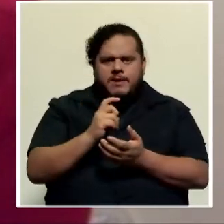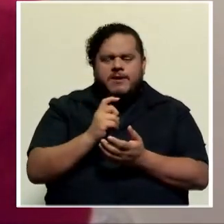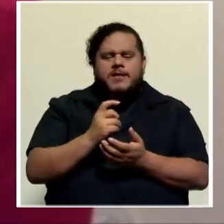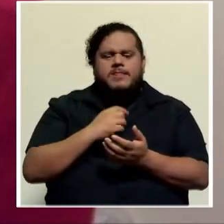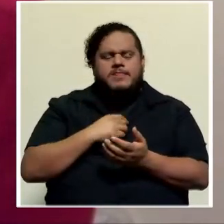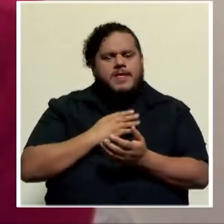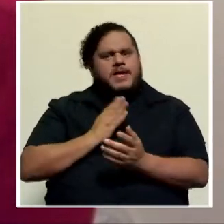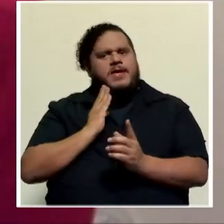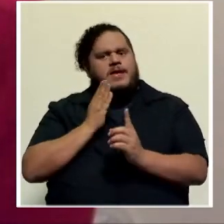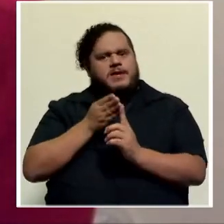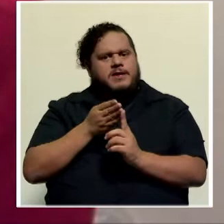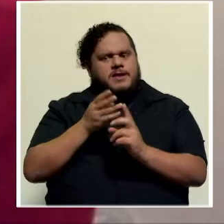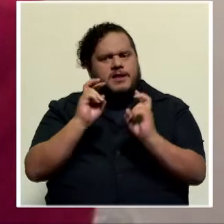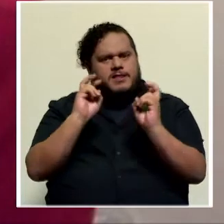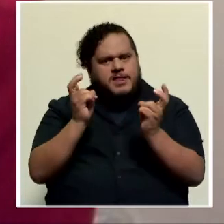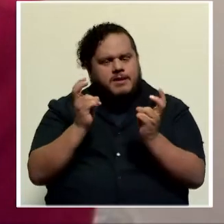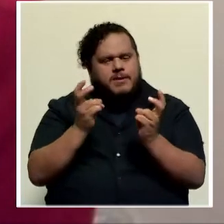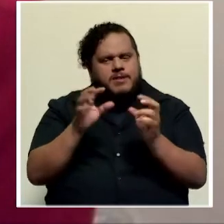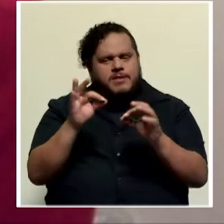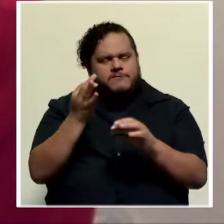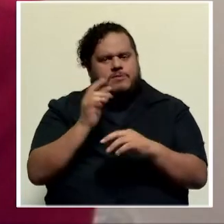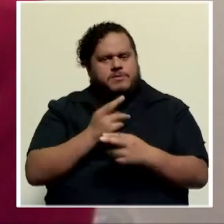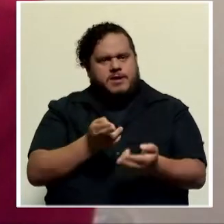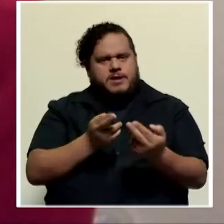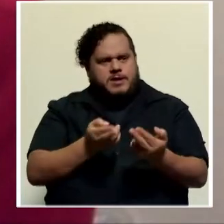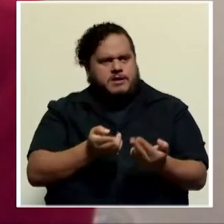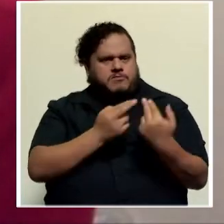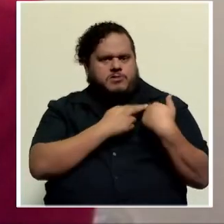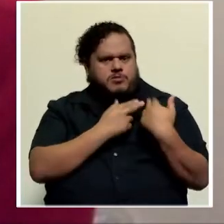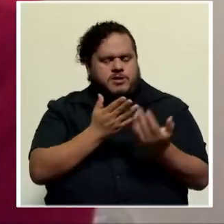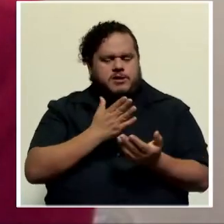responsable. Yo creo que, al menos desde mi óptica,